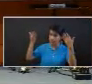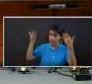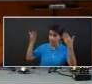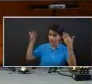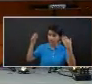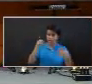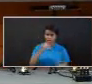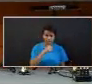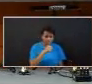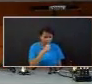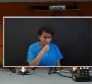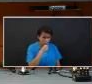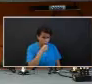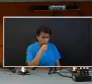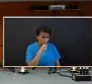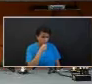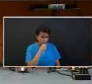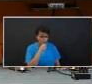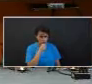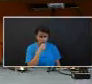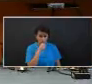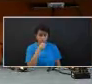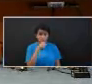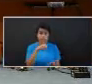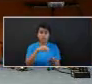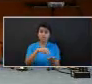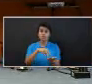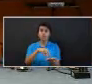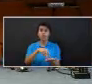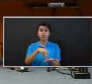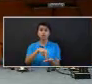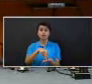El viejo anciano se levantó,